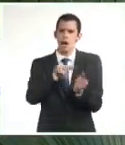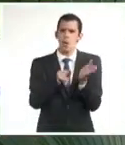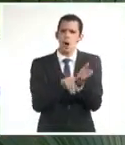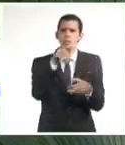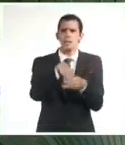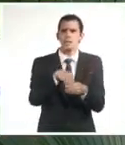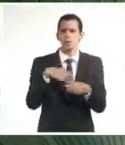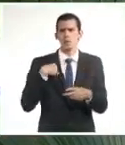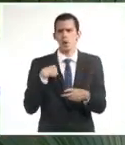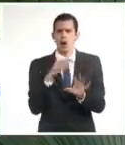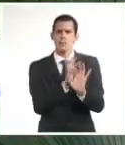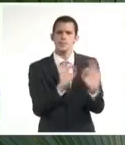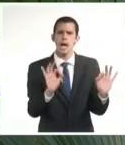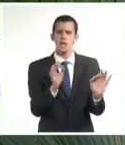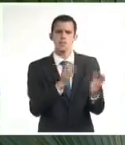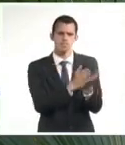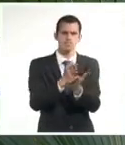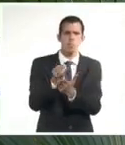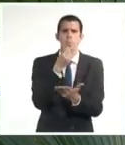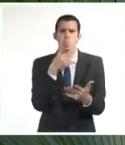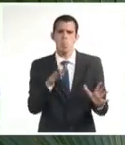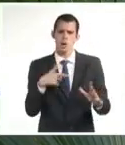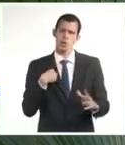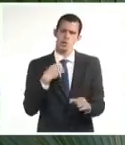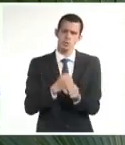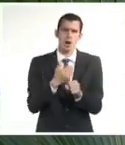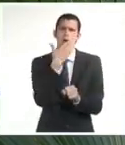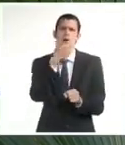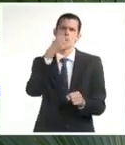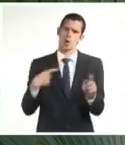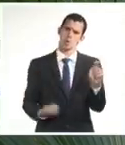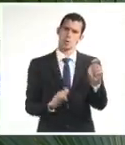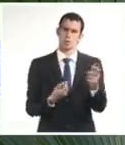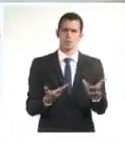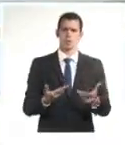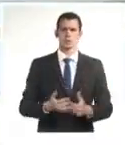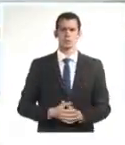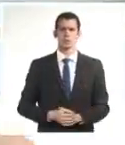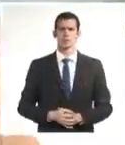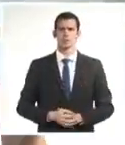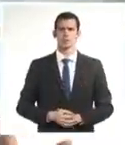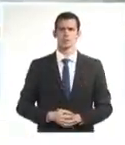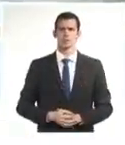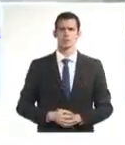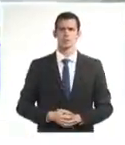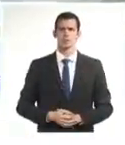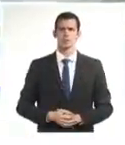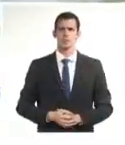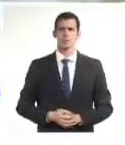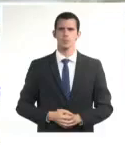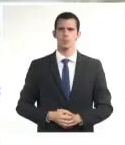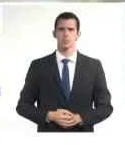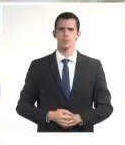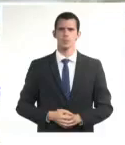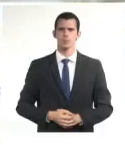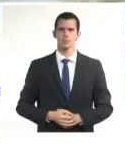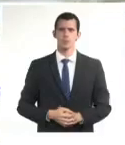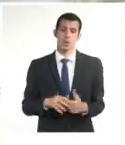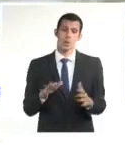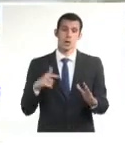de esas variantes, tratando de hacer lo mejor posible mi trabajo y defender la justicia. Bueno, me gustaría seguir ejerciendo lo que